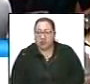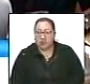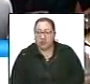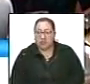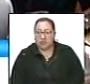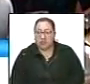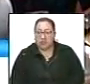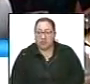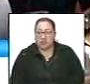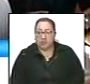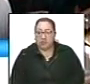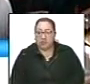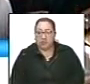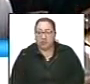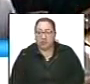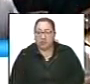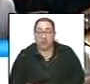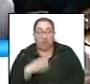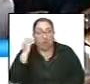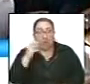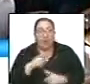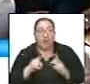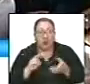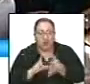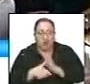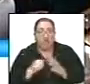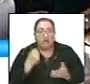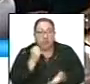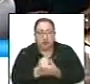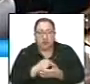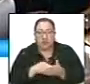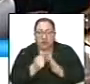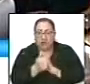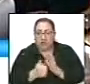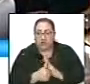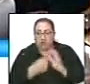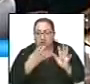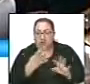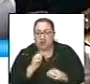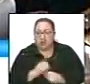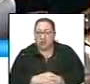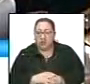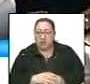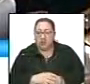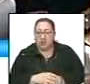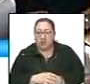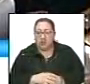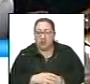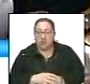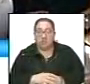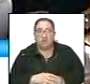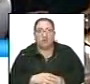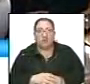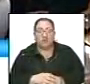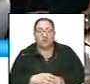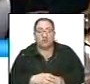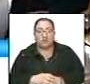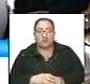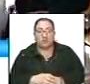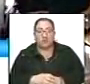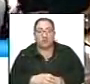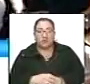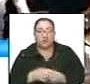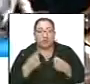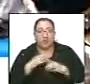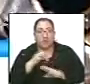Hubo posiciones discrepantes, pero finalmente se aprobó el artículo 90 según este